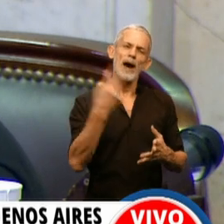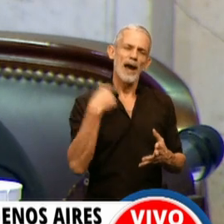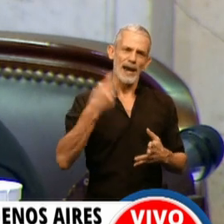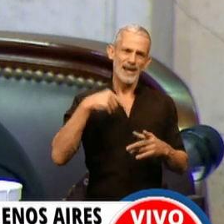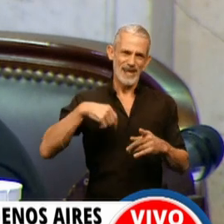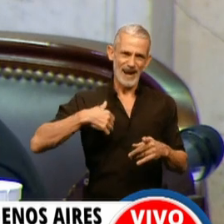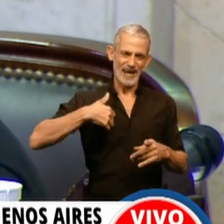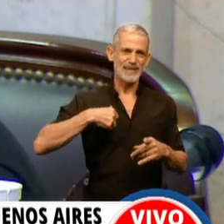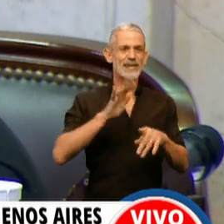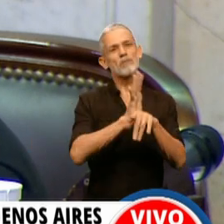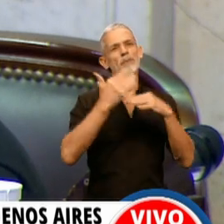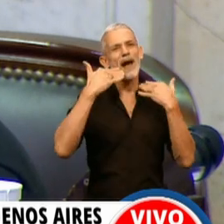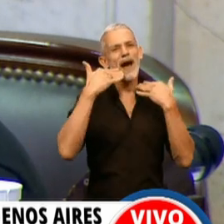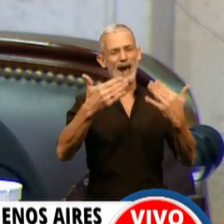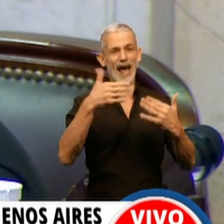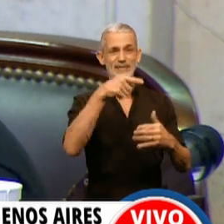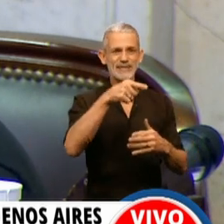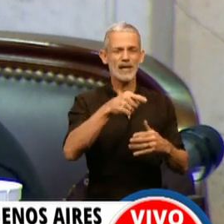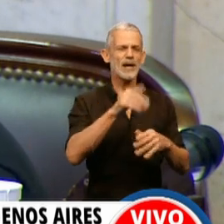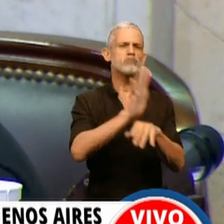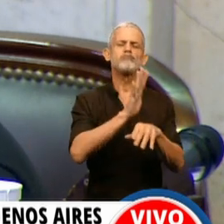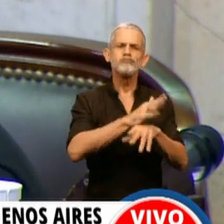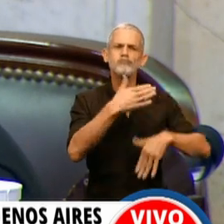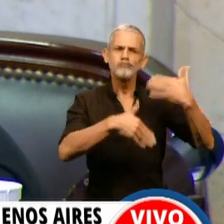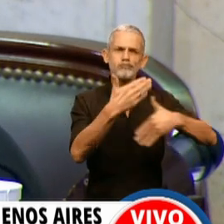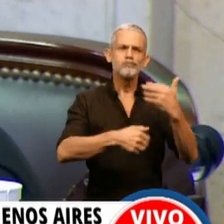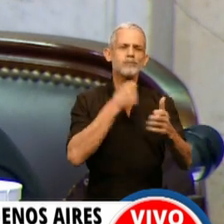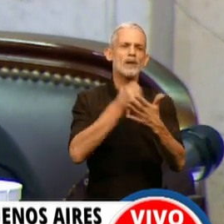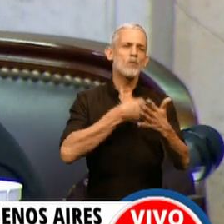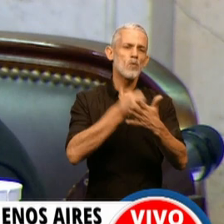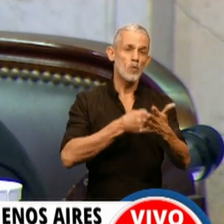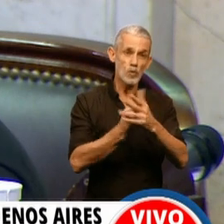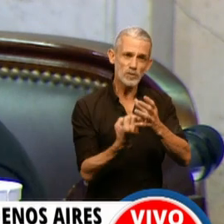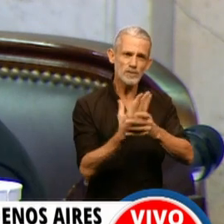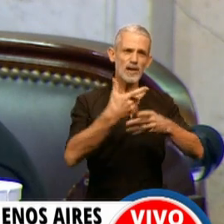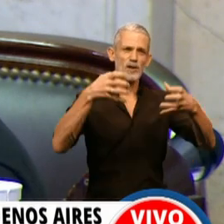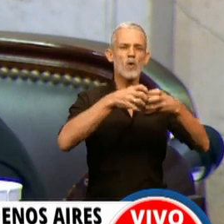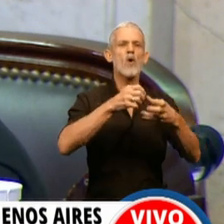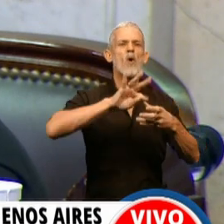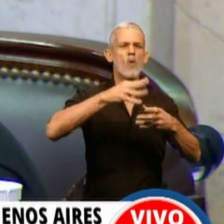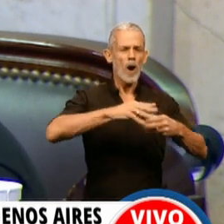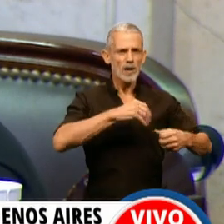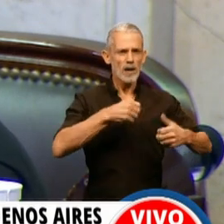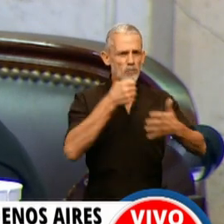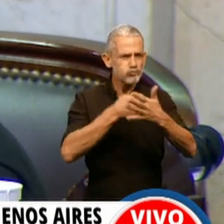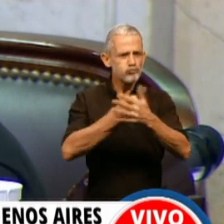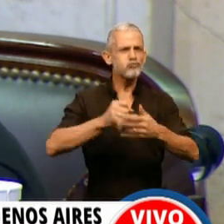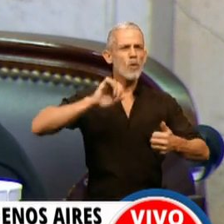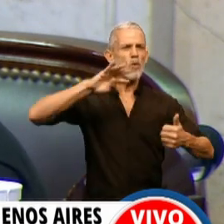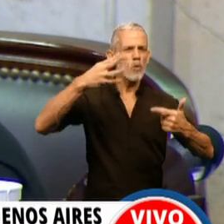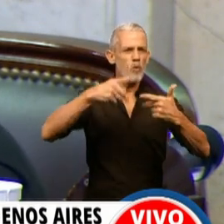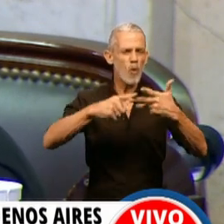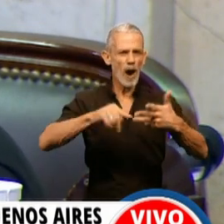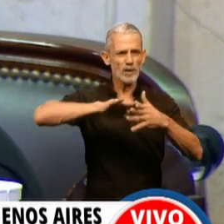país un agradecimiento haber sido una palanca fundamental en la constitución de la cuarta ola feminista que empezó con el 1